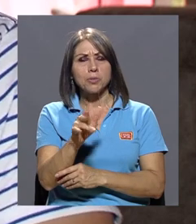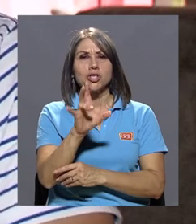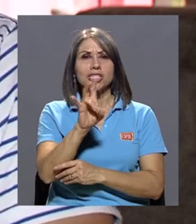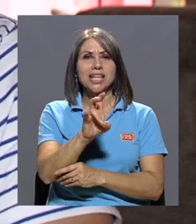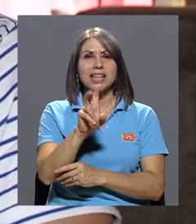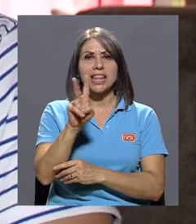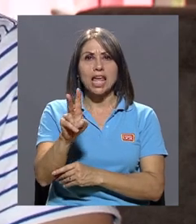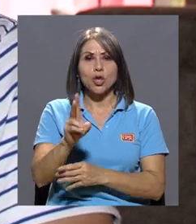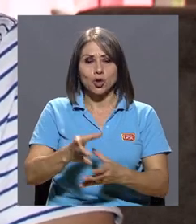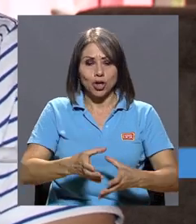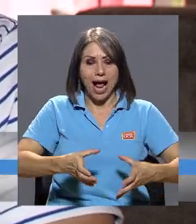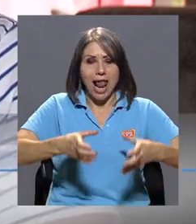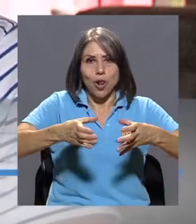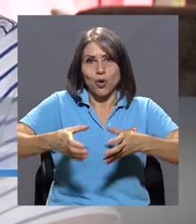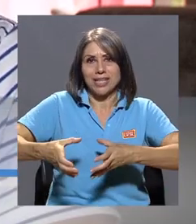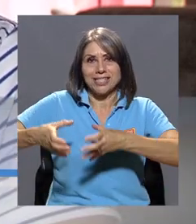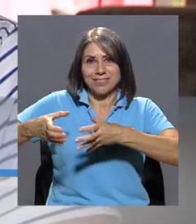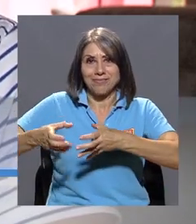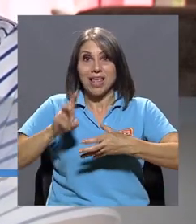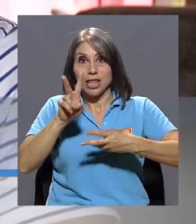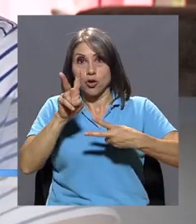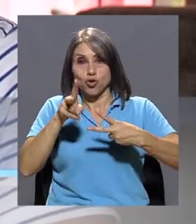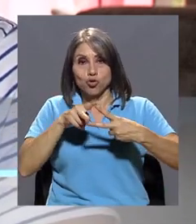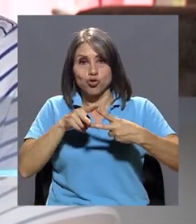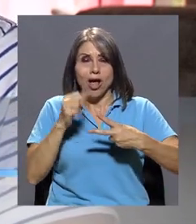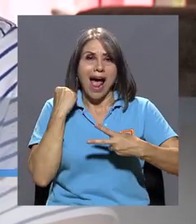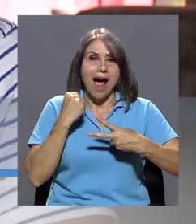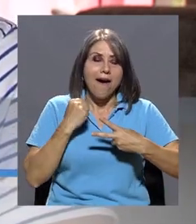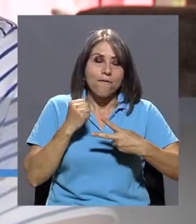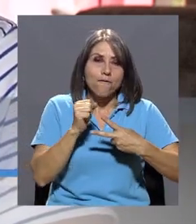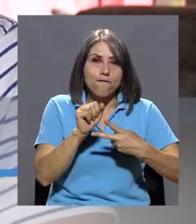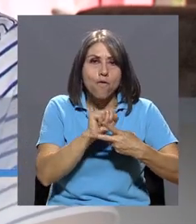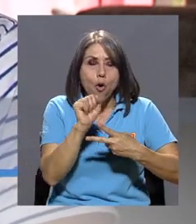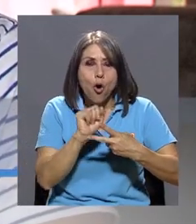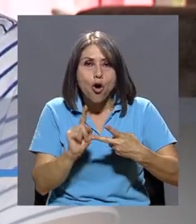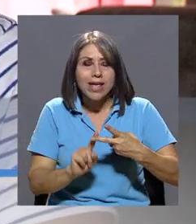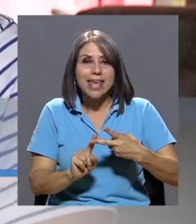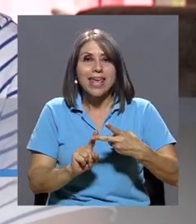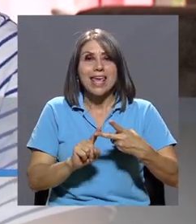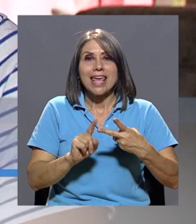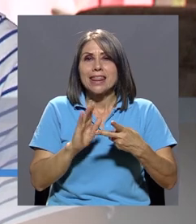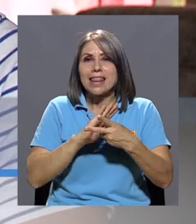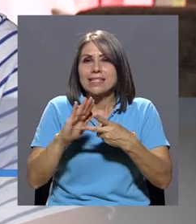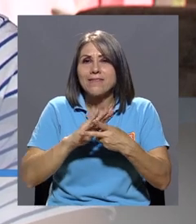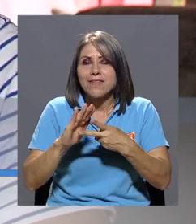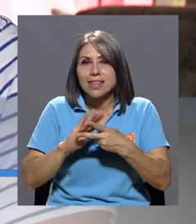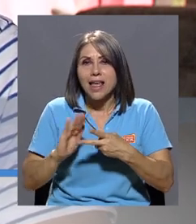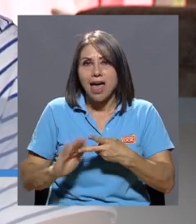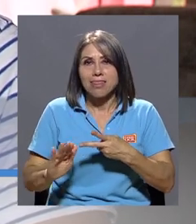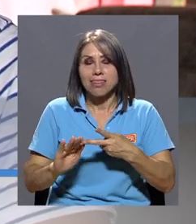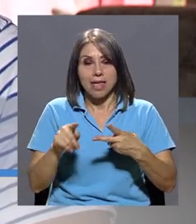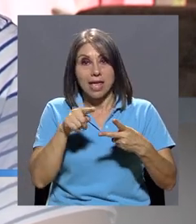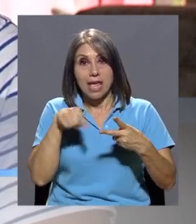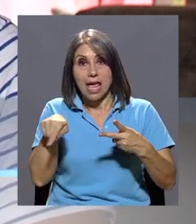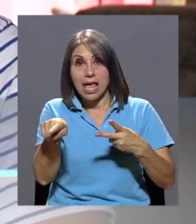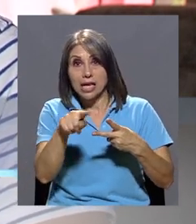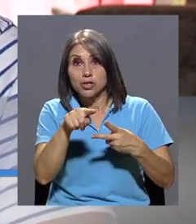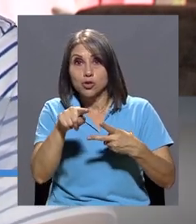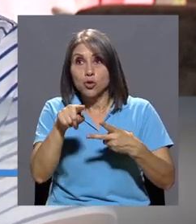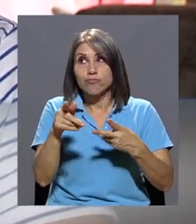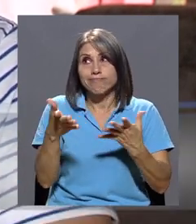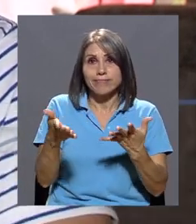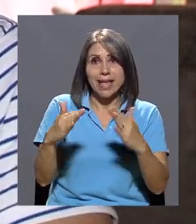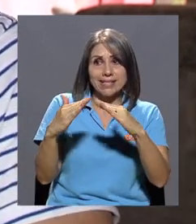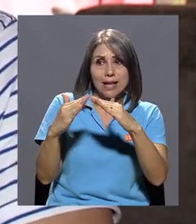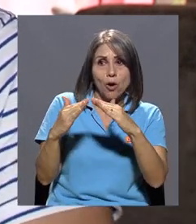72 galones entre los dos productos, tanto el desinfectante como el jabón, que estimamos le va a permitir al hogar